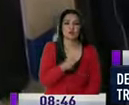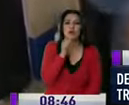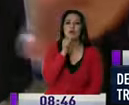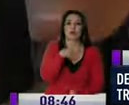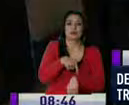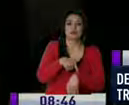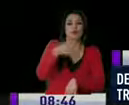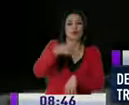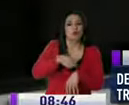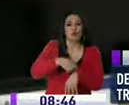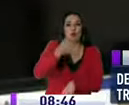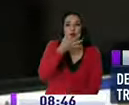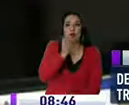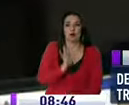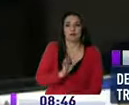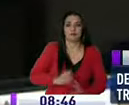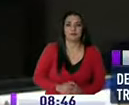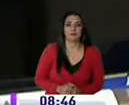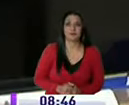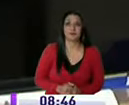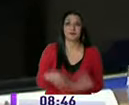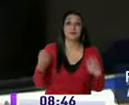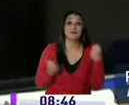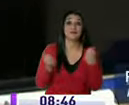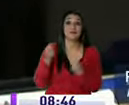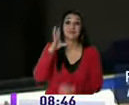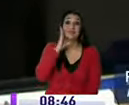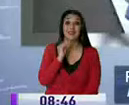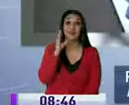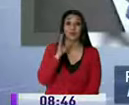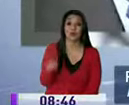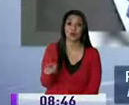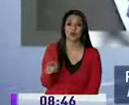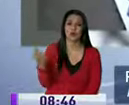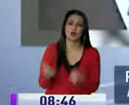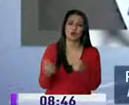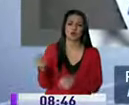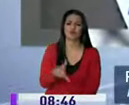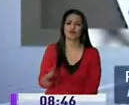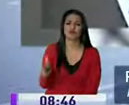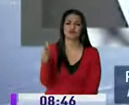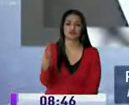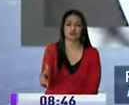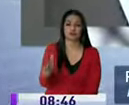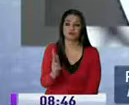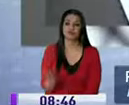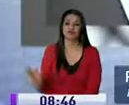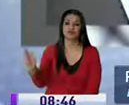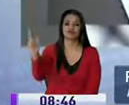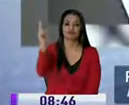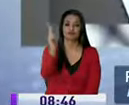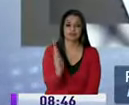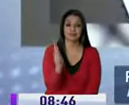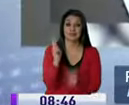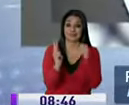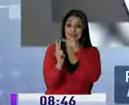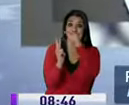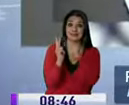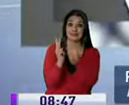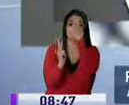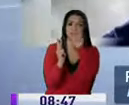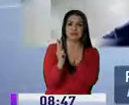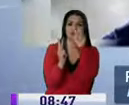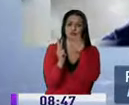hora del almuerzo. Llegó un vehículo negro, un automóvil, del cual se bajaron